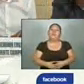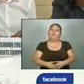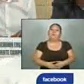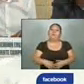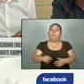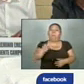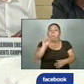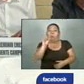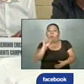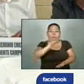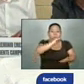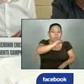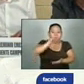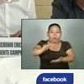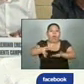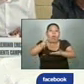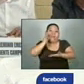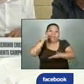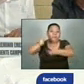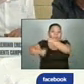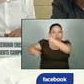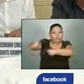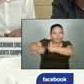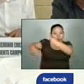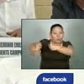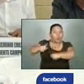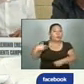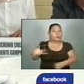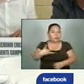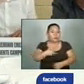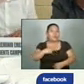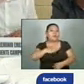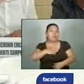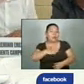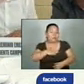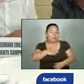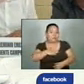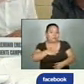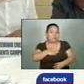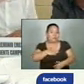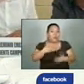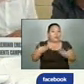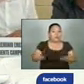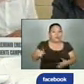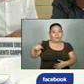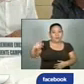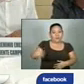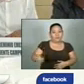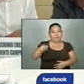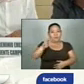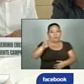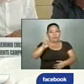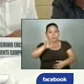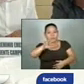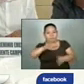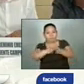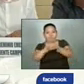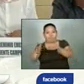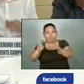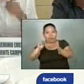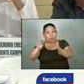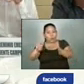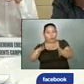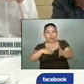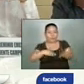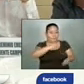baja producción también en café por este efecto que estamos sufriendo ahorita. De que este año, 2023-2024, no vamos